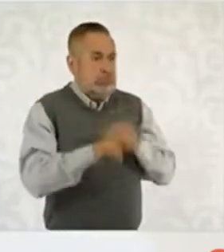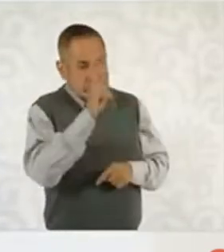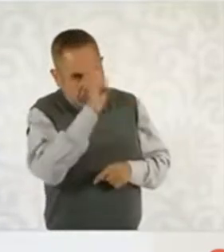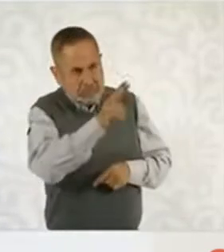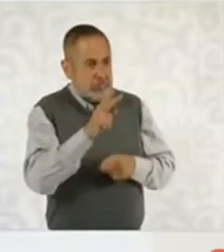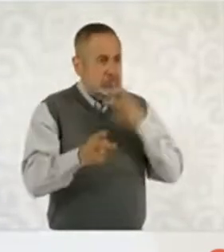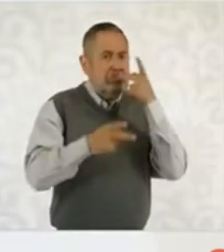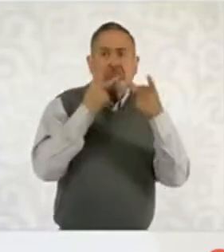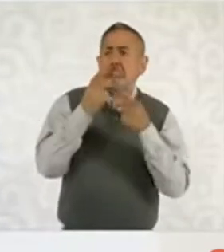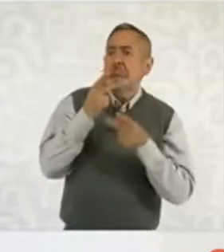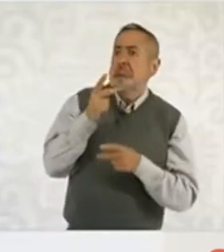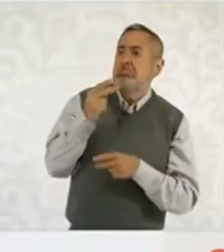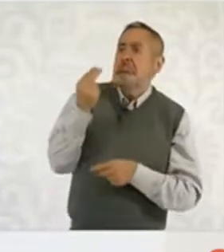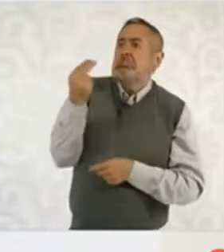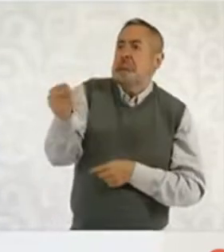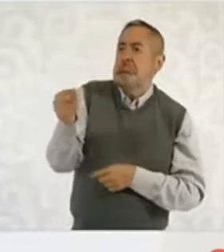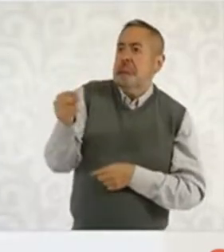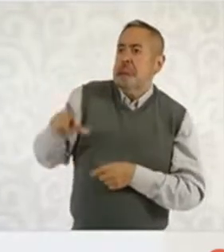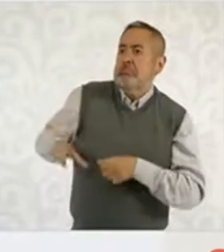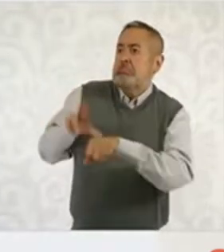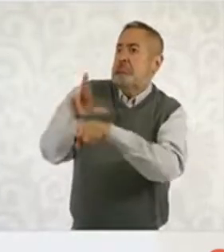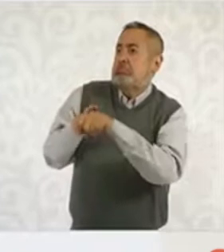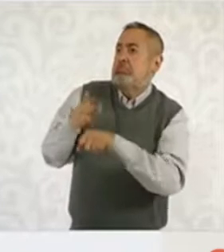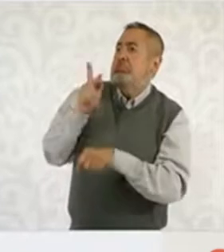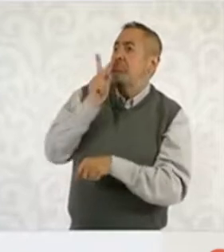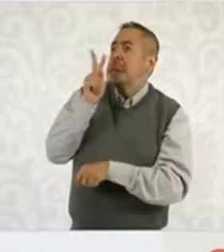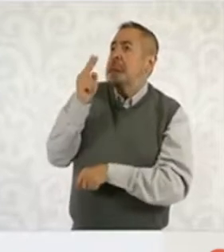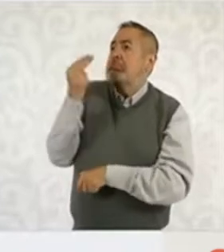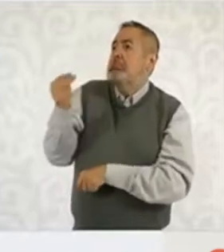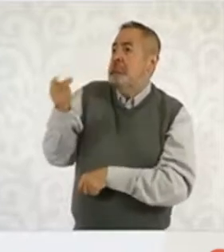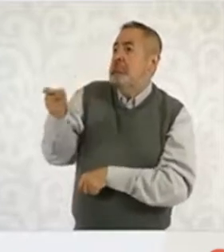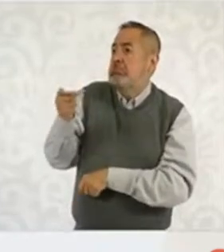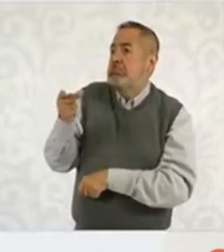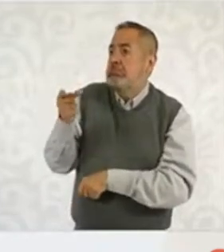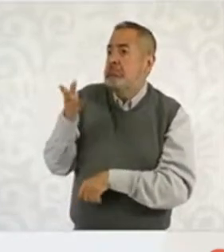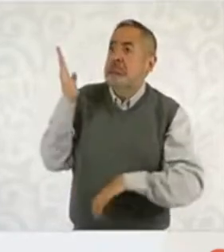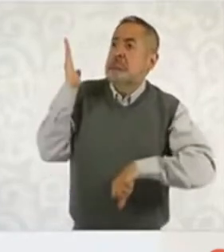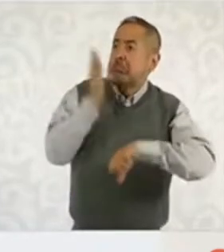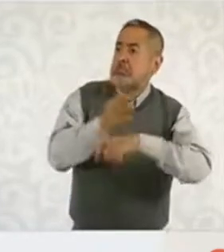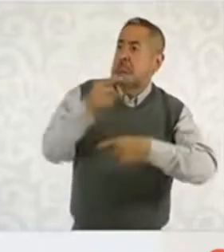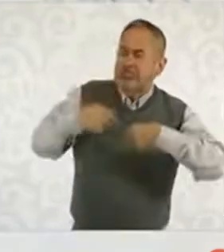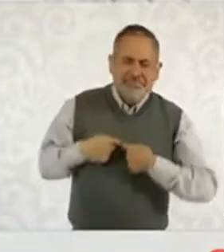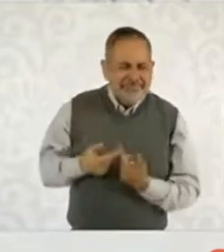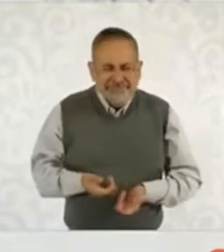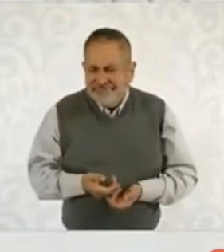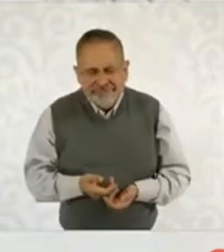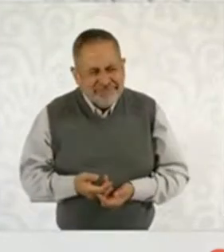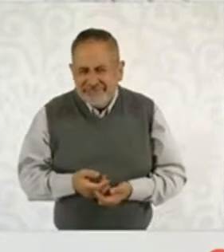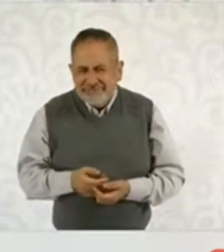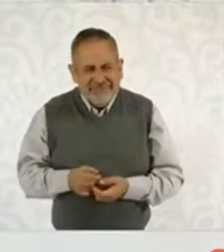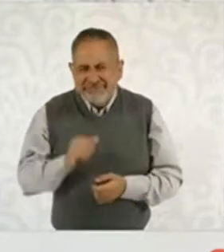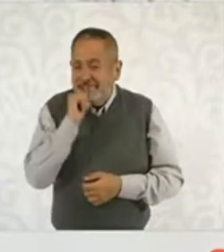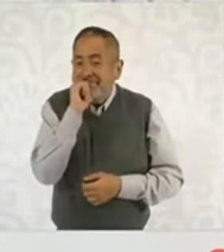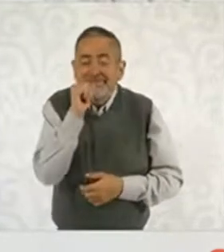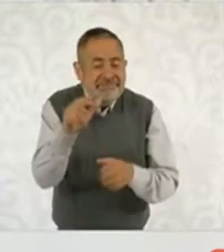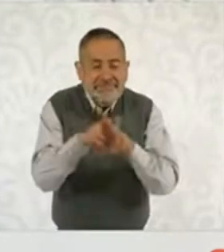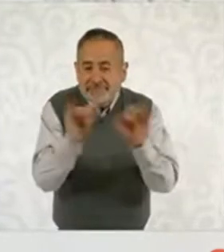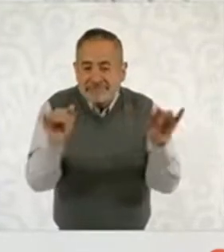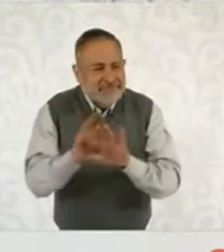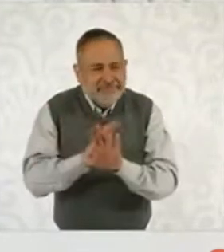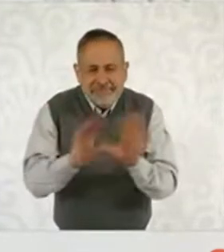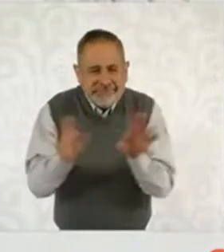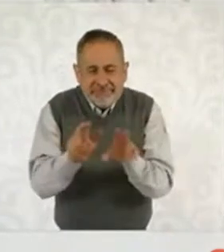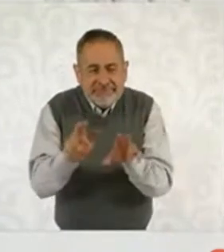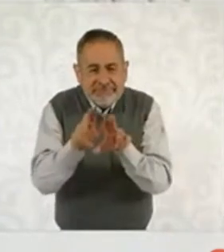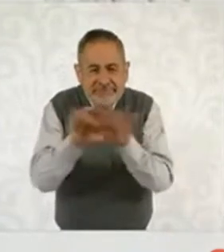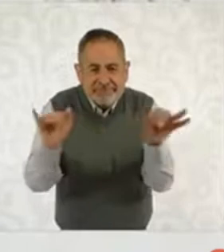hable mal del gobernador en las redes sociales. Que tenga que clarificarse, se clarifica, pero es una ley contra el